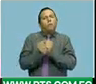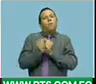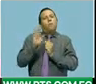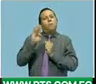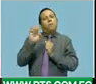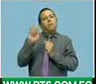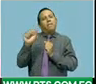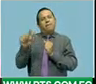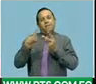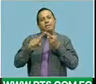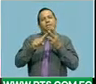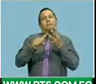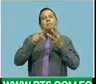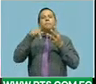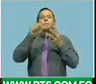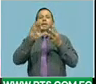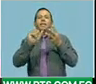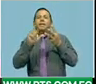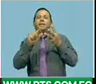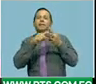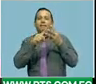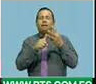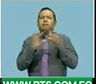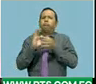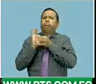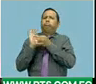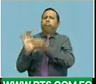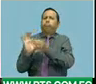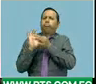Patricia González, con quienes fueron grandes amigos.